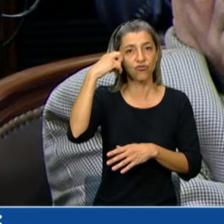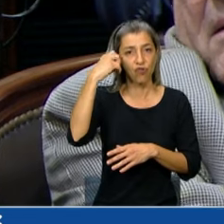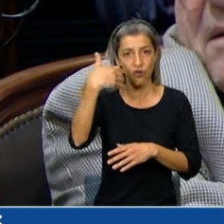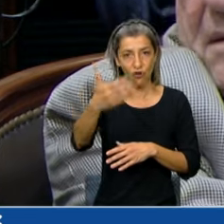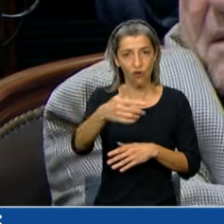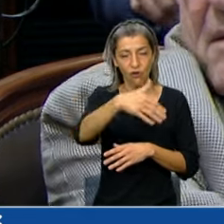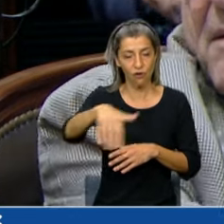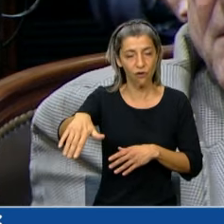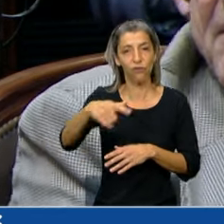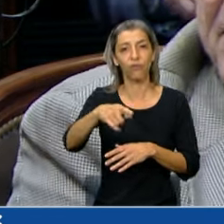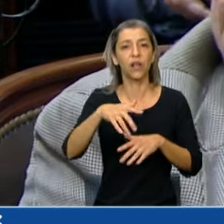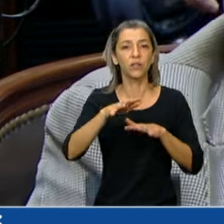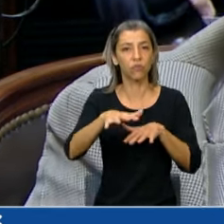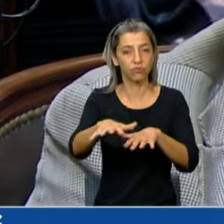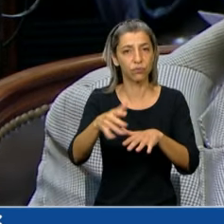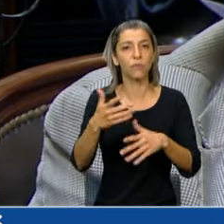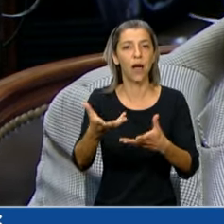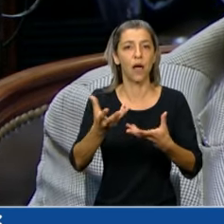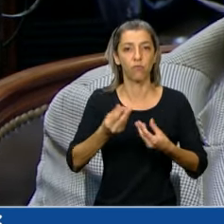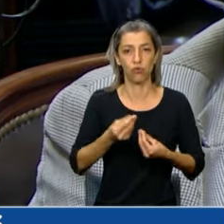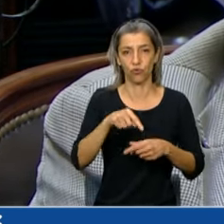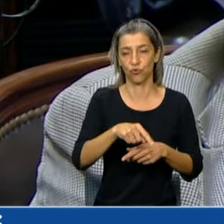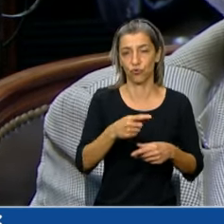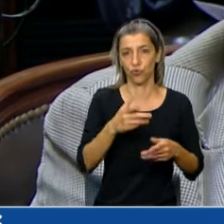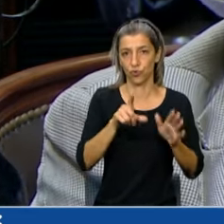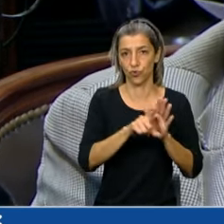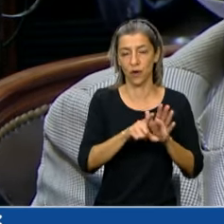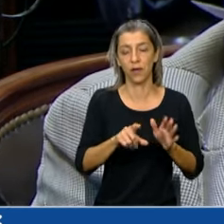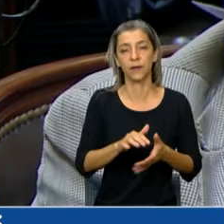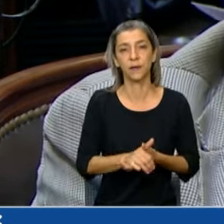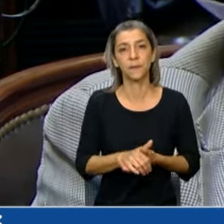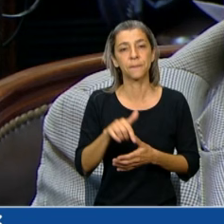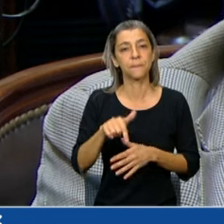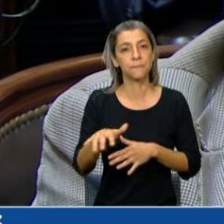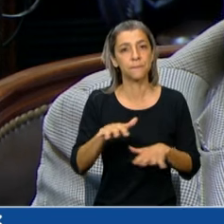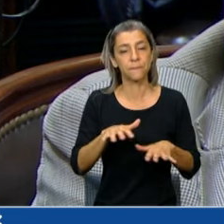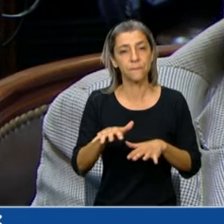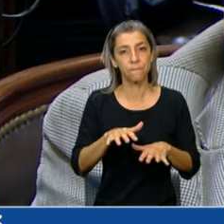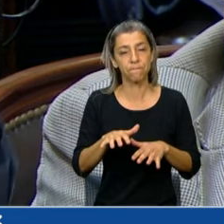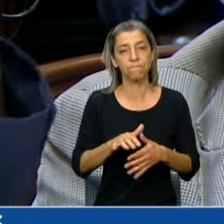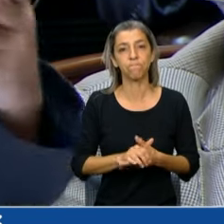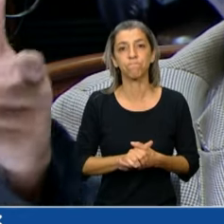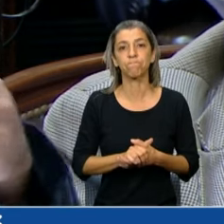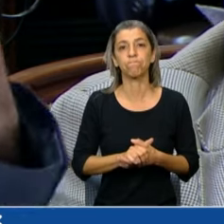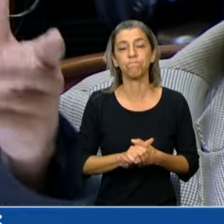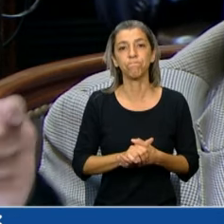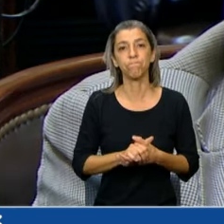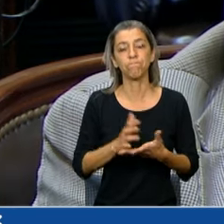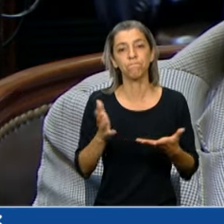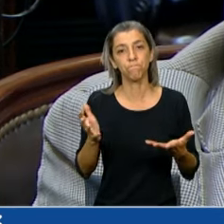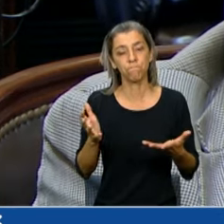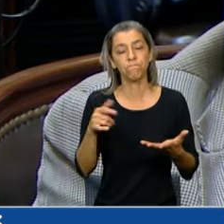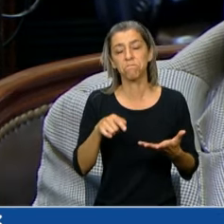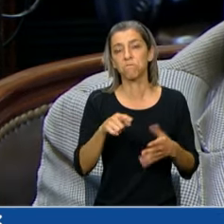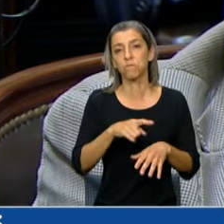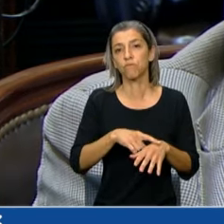apoyo a esta ley Esta es una actividad que prácticamente surge con la